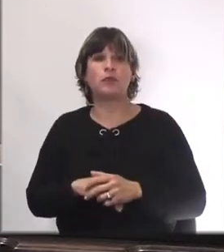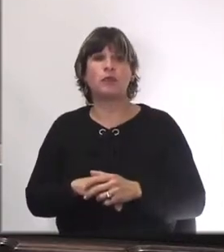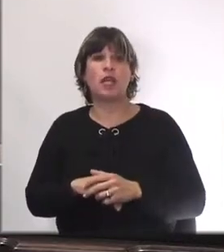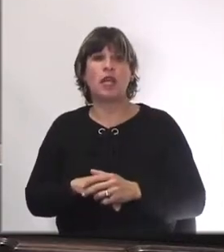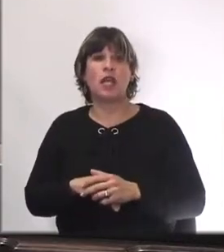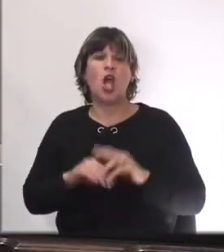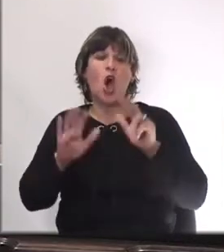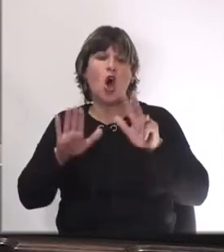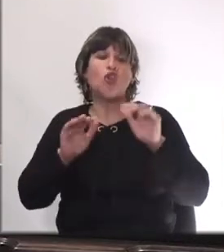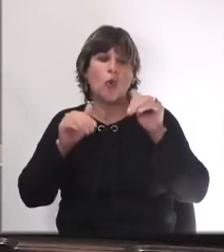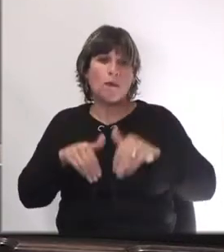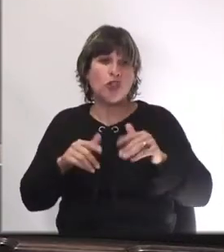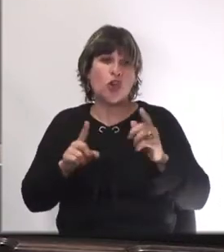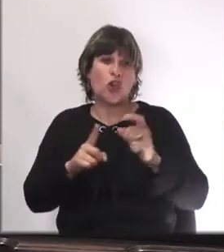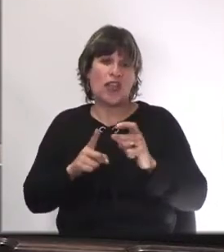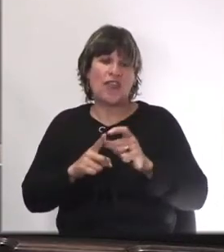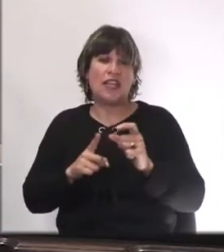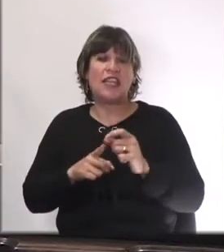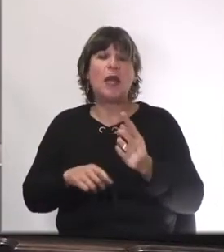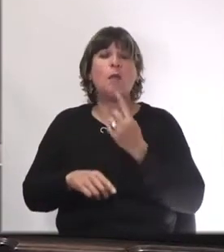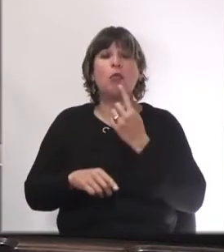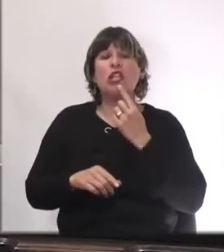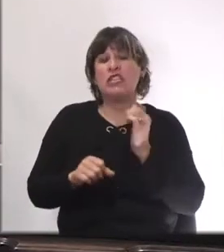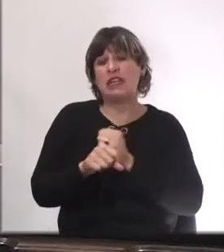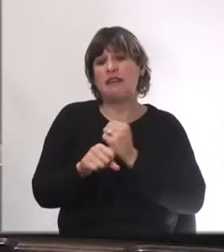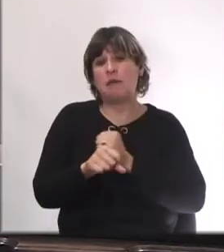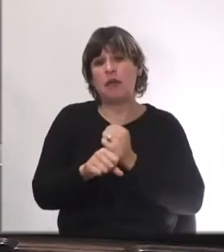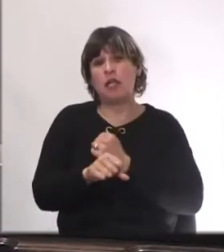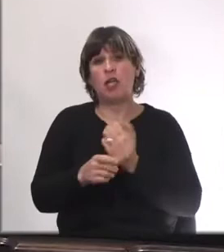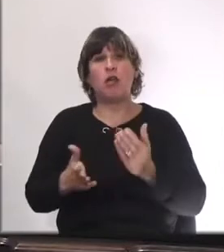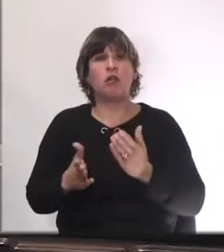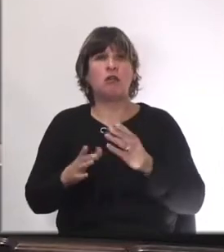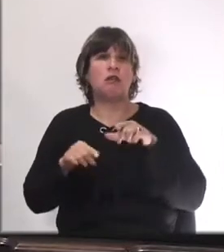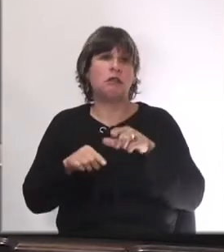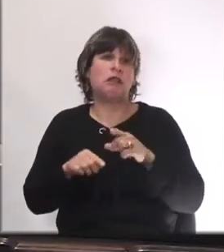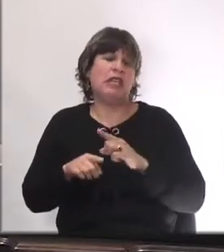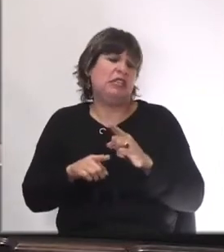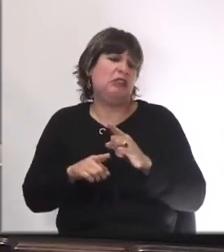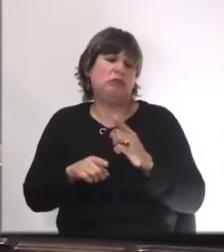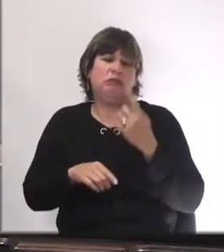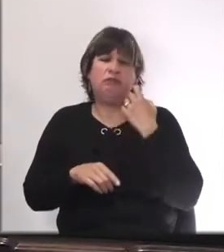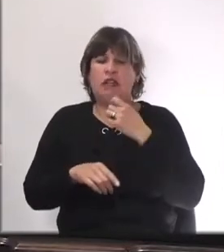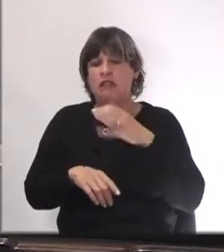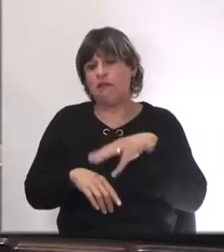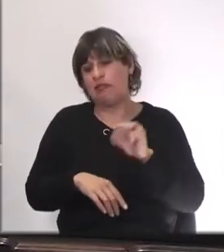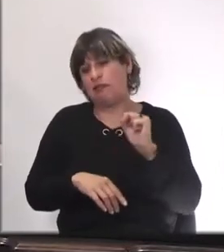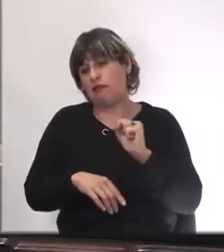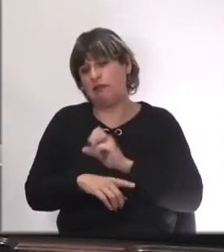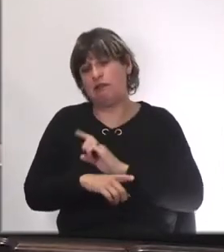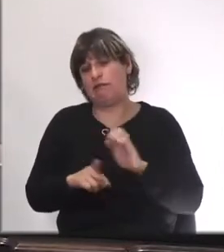8 millones de dólares en política de empleo es absolutamente insuficiente. Para